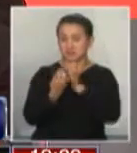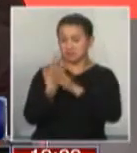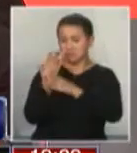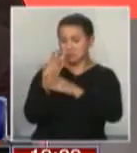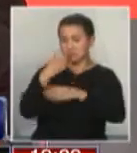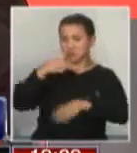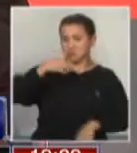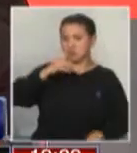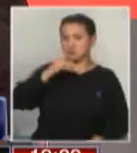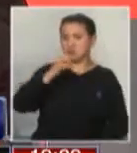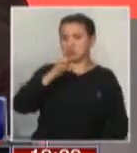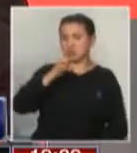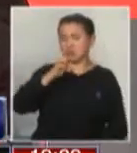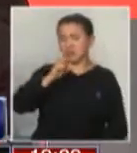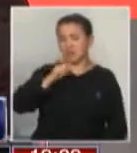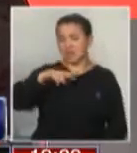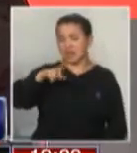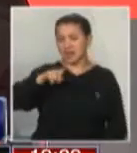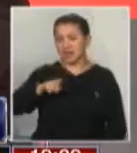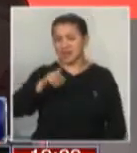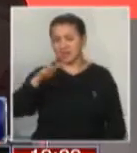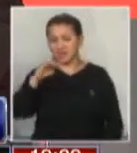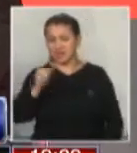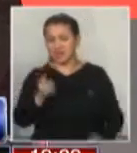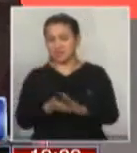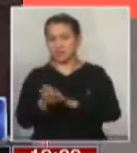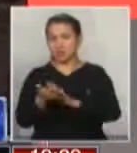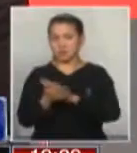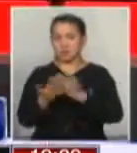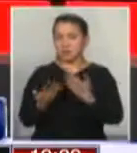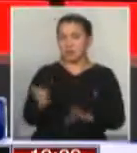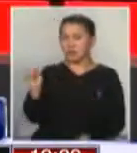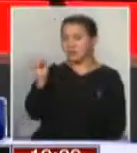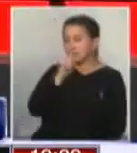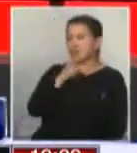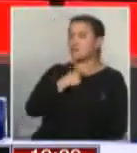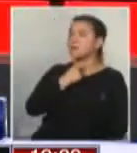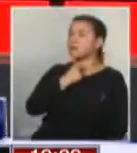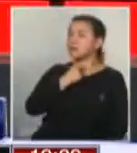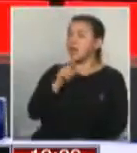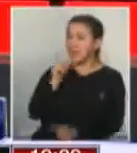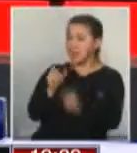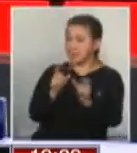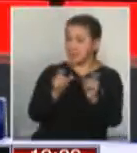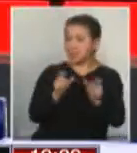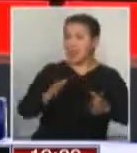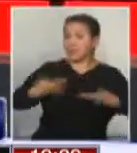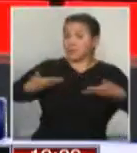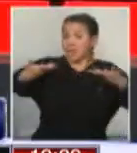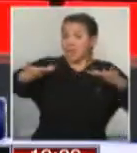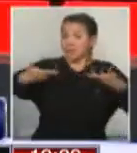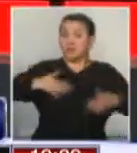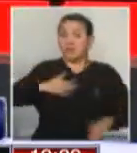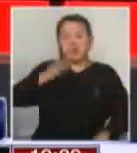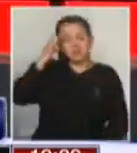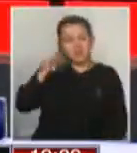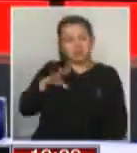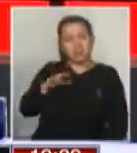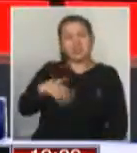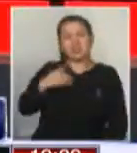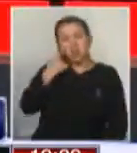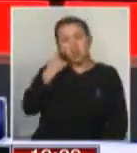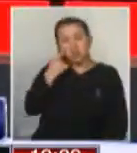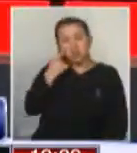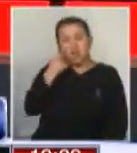una frase muy bien es acá por ejemplo ahora para finalizar me gustaría las personas que se entusiasmaron quieren saber más que quieren conocer